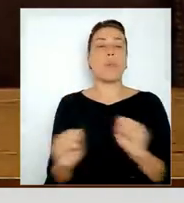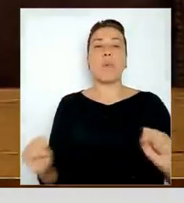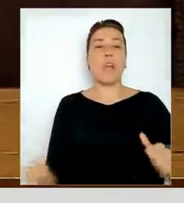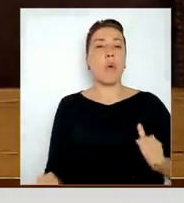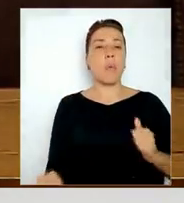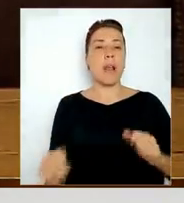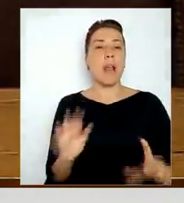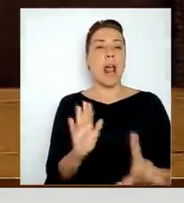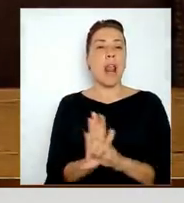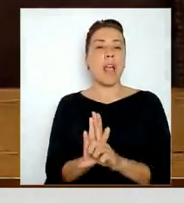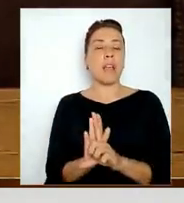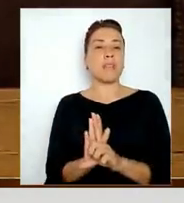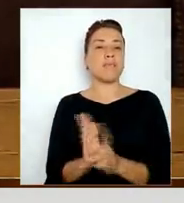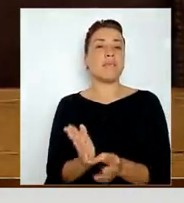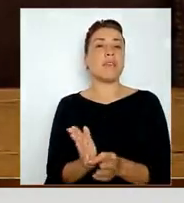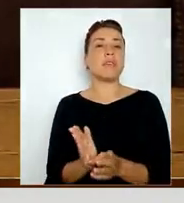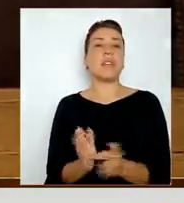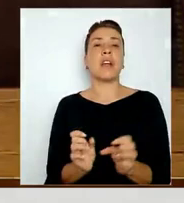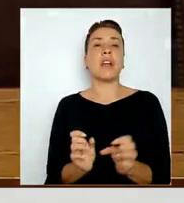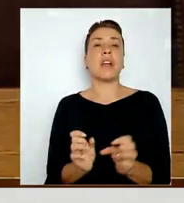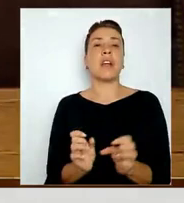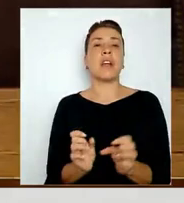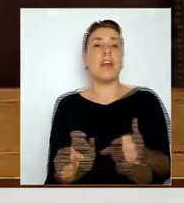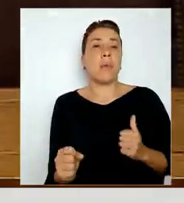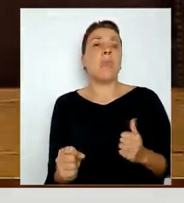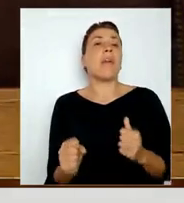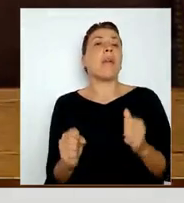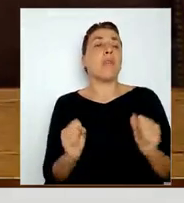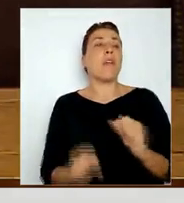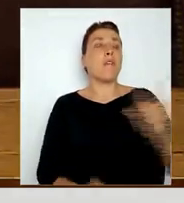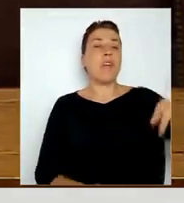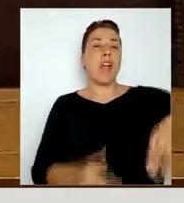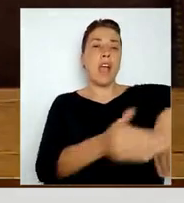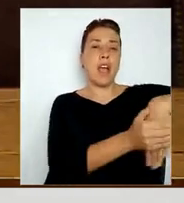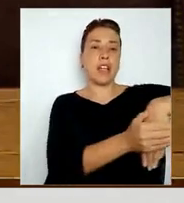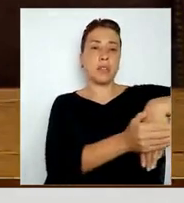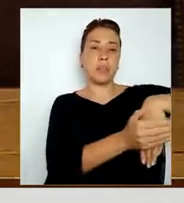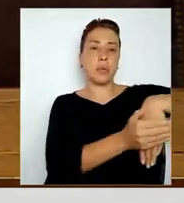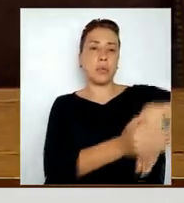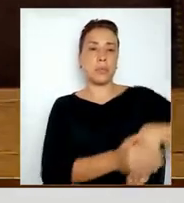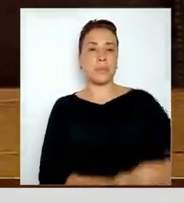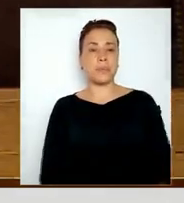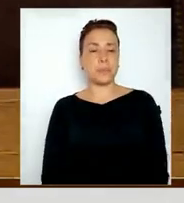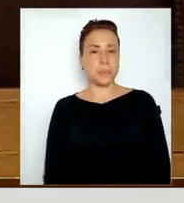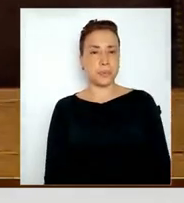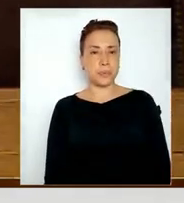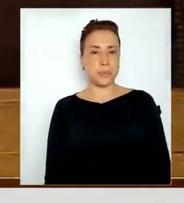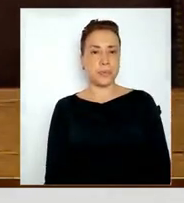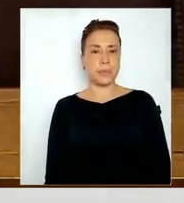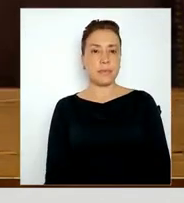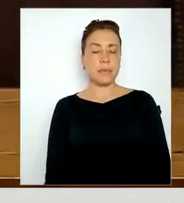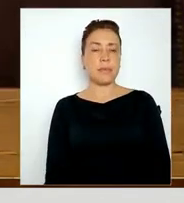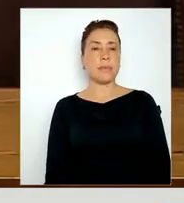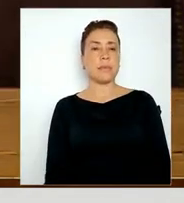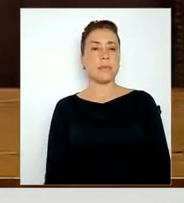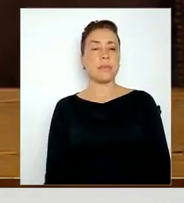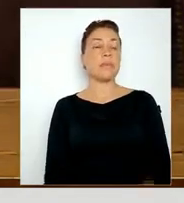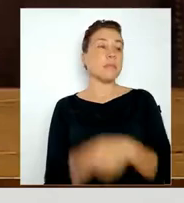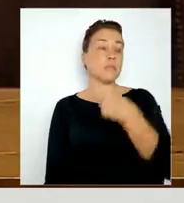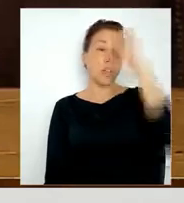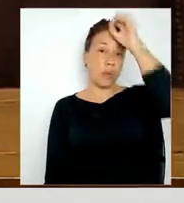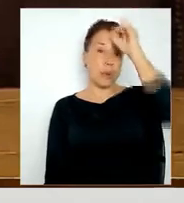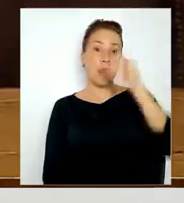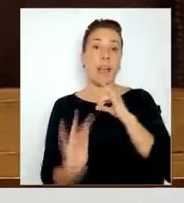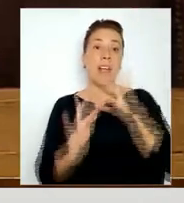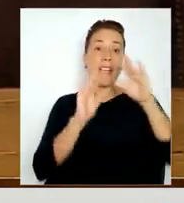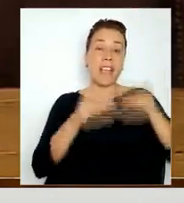toda su eficacia el proceso de expulsiones desde ese punto de vista nuestra juicios que este informe de la comisión mixta